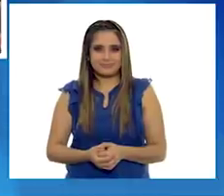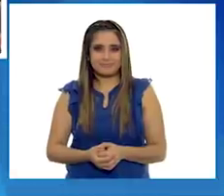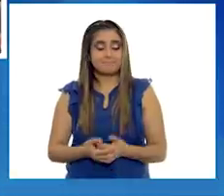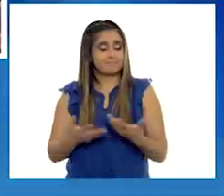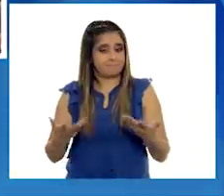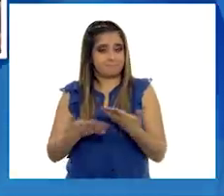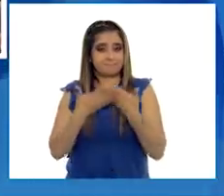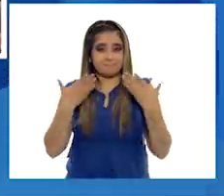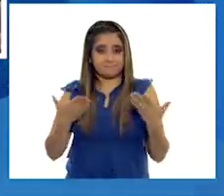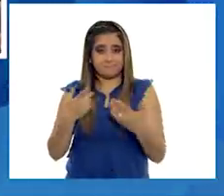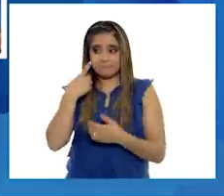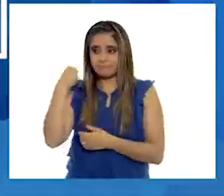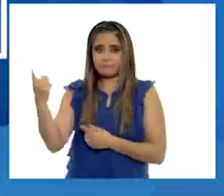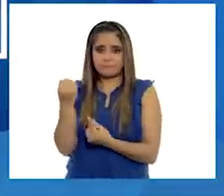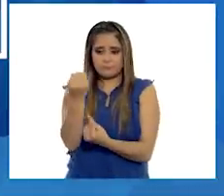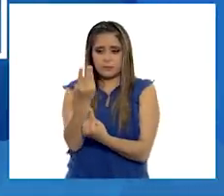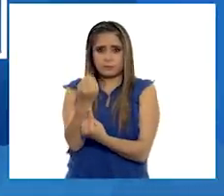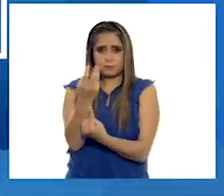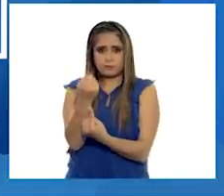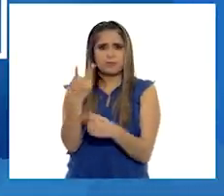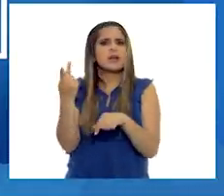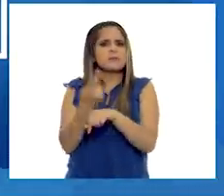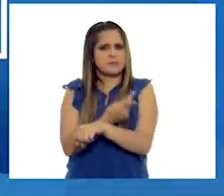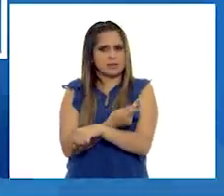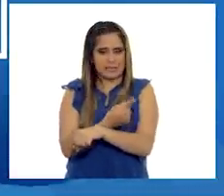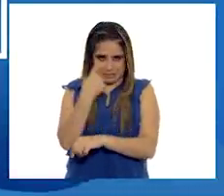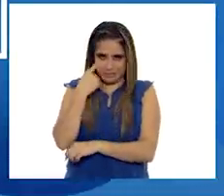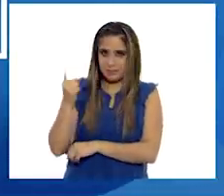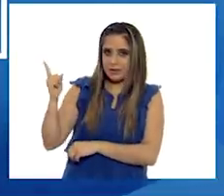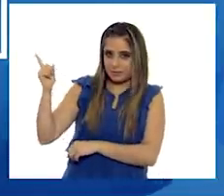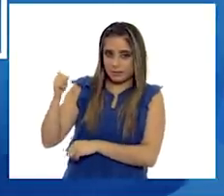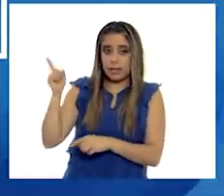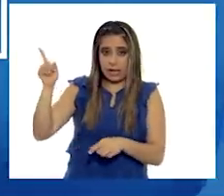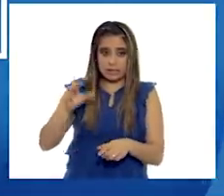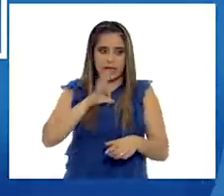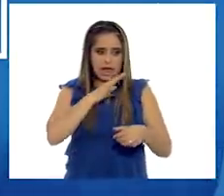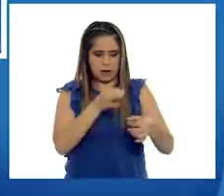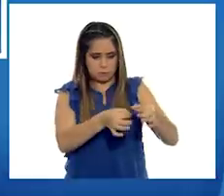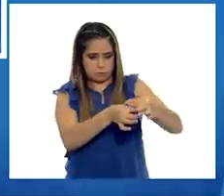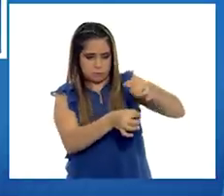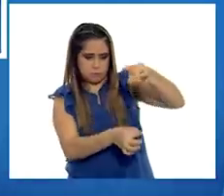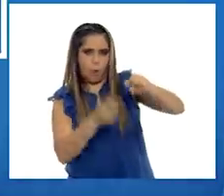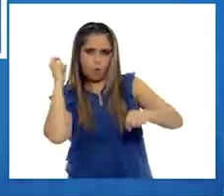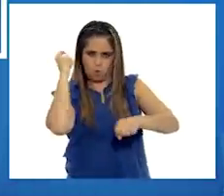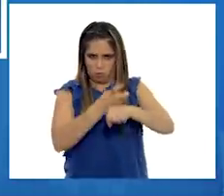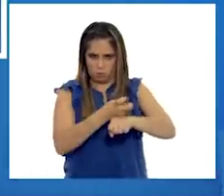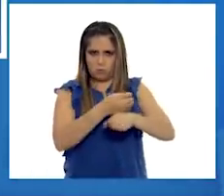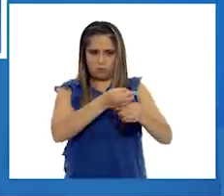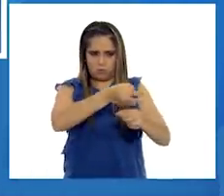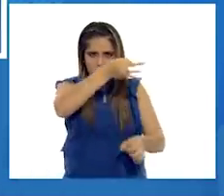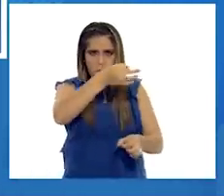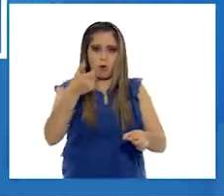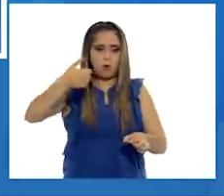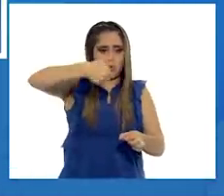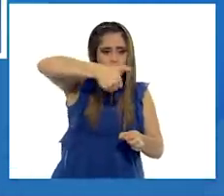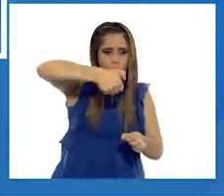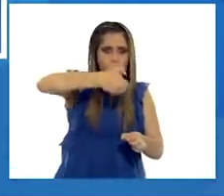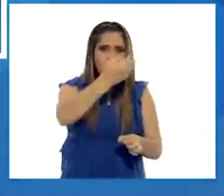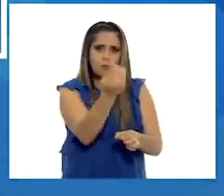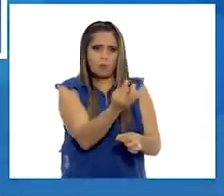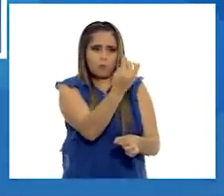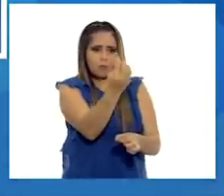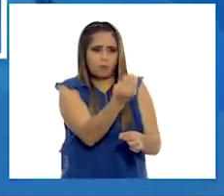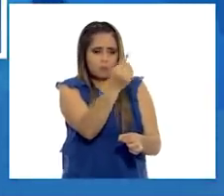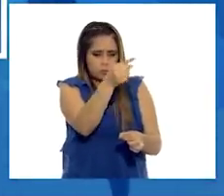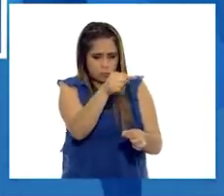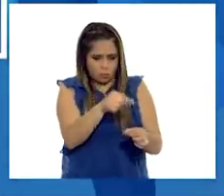Ahora veamos con una vela. Aquí tenemos una vela y un encendedor. Veamos qué ocurre al prender la mecha